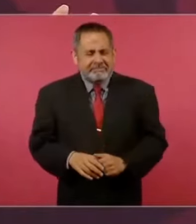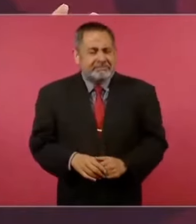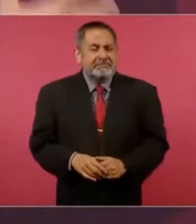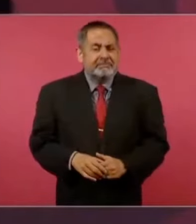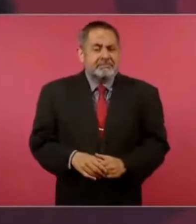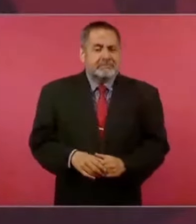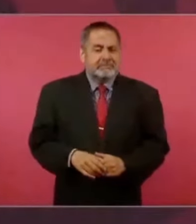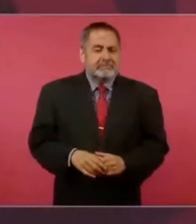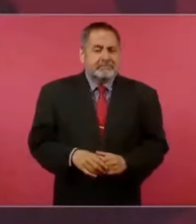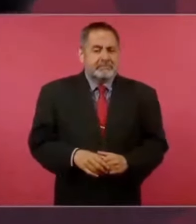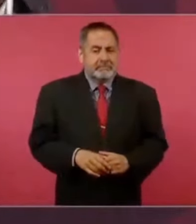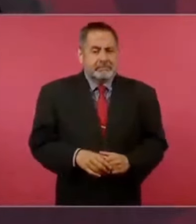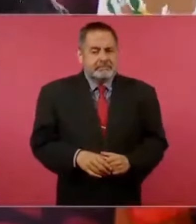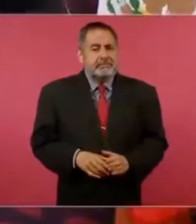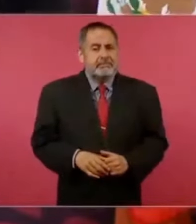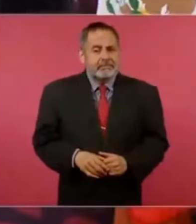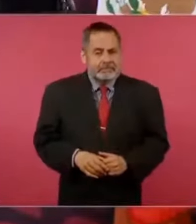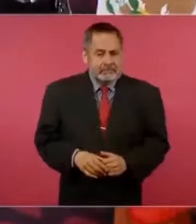Y luego,